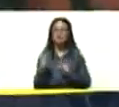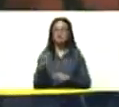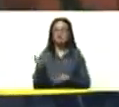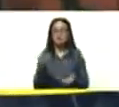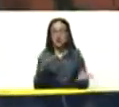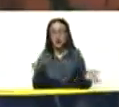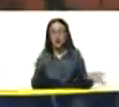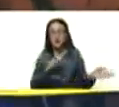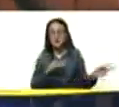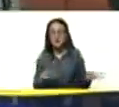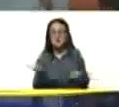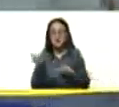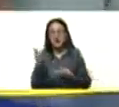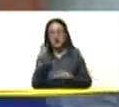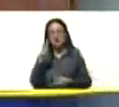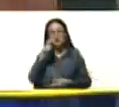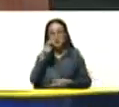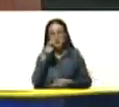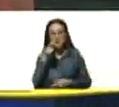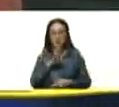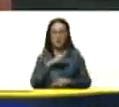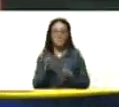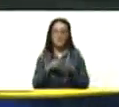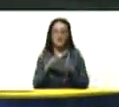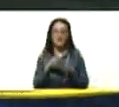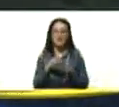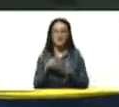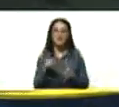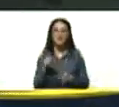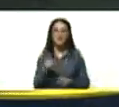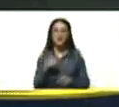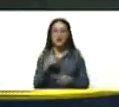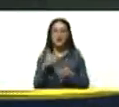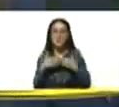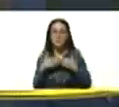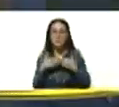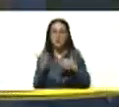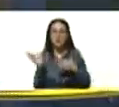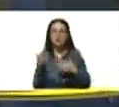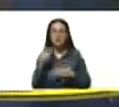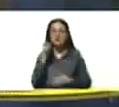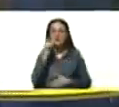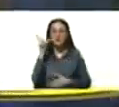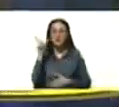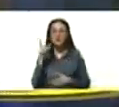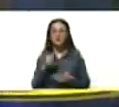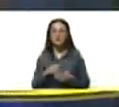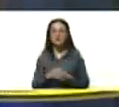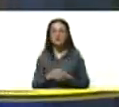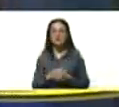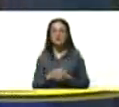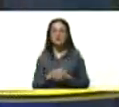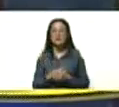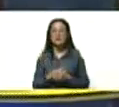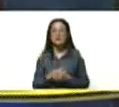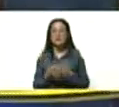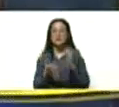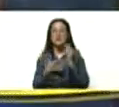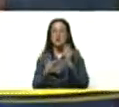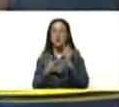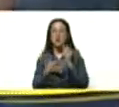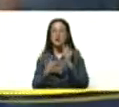ese día y nos hicieron un recorrido. Es increíble, cada puerta que se abría sorprendía por las grandes tecnologías